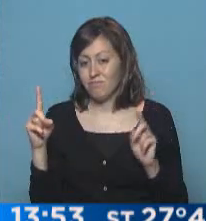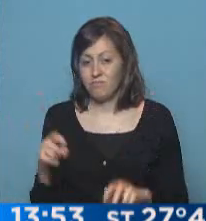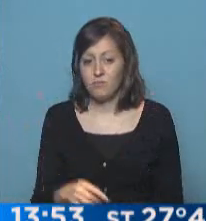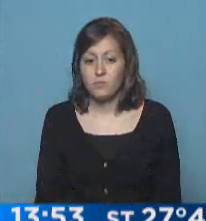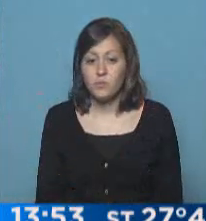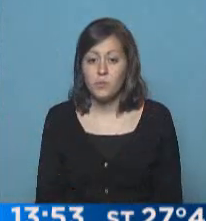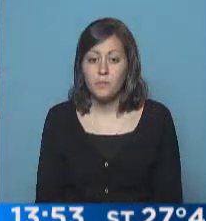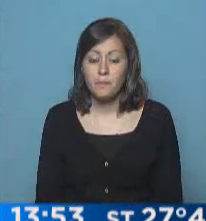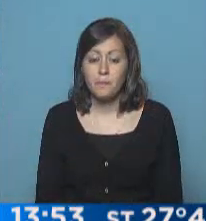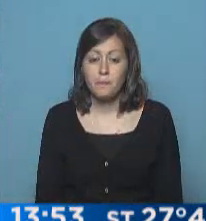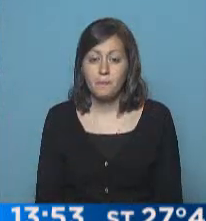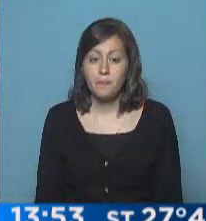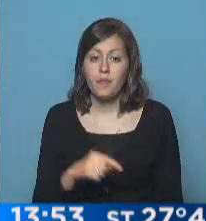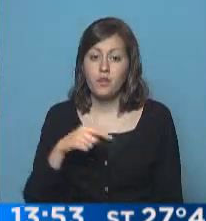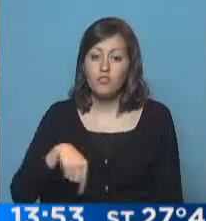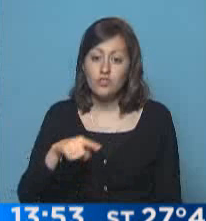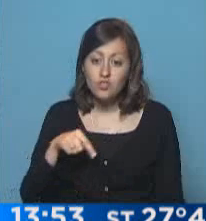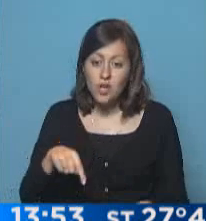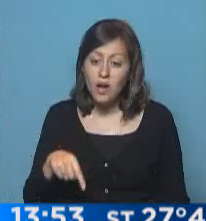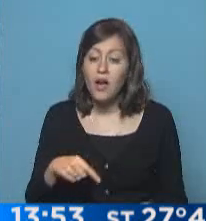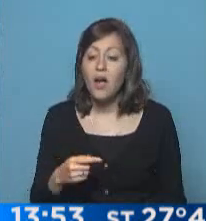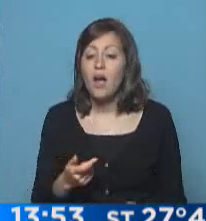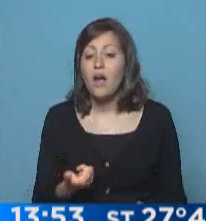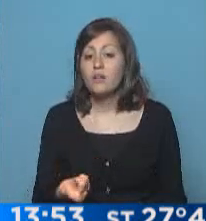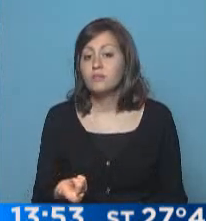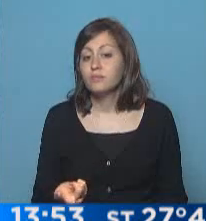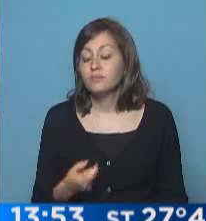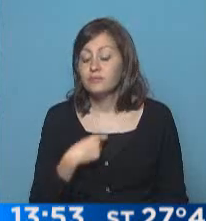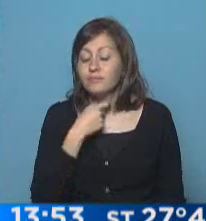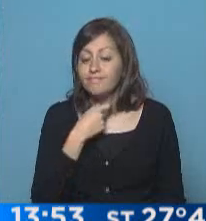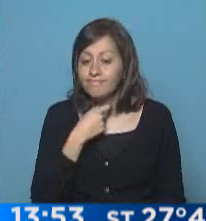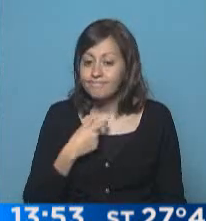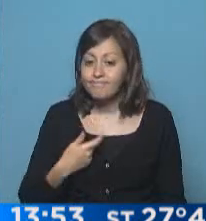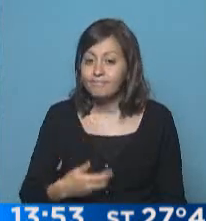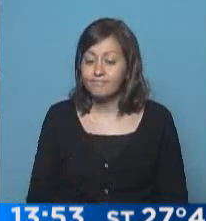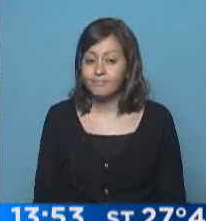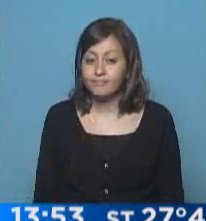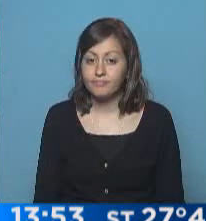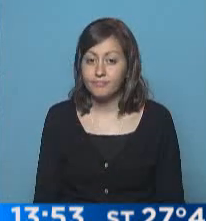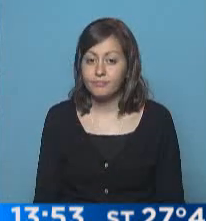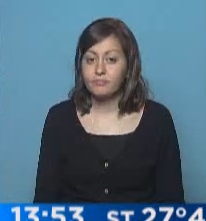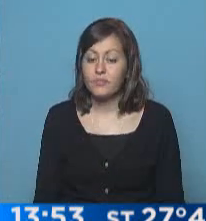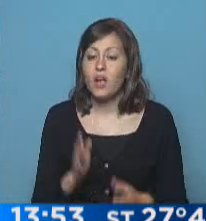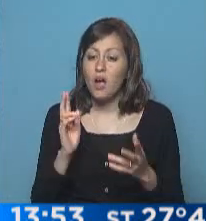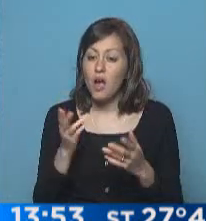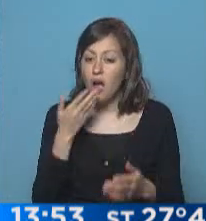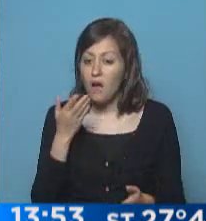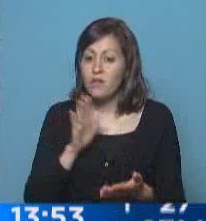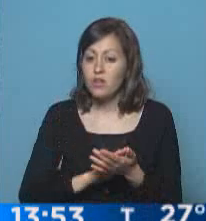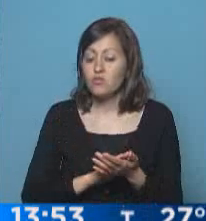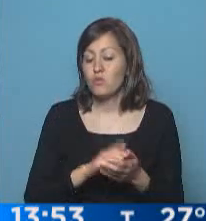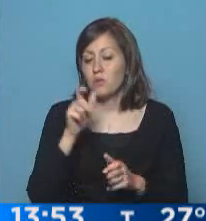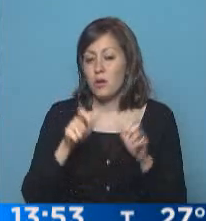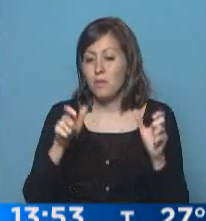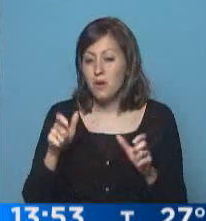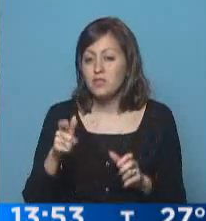una una suerte de bueno de de de naturalización de lo que tiene que ver con los malos tratos y lo que tiene que ver con las muertes en